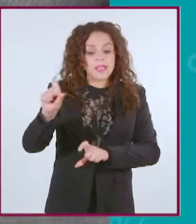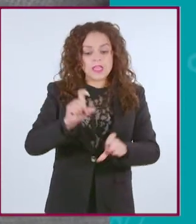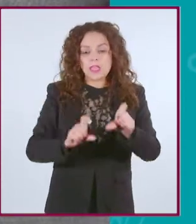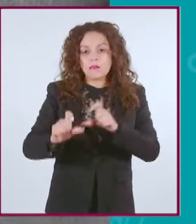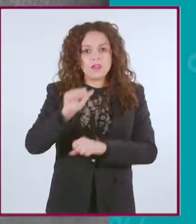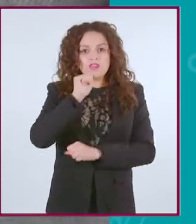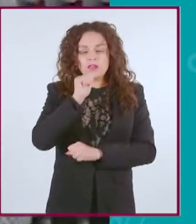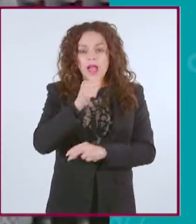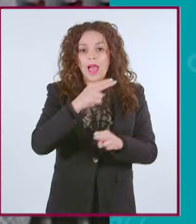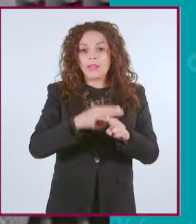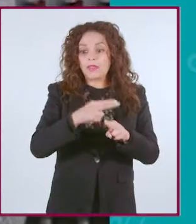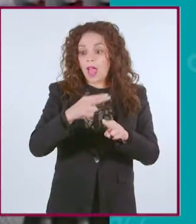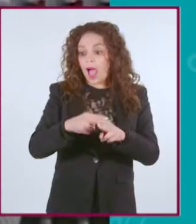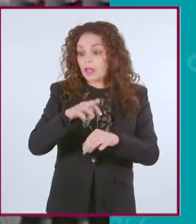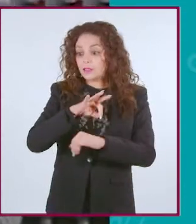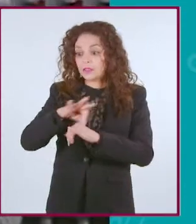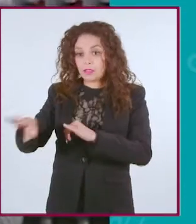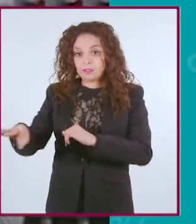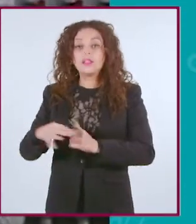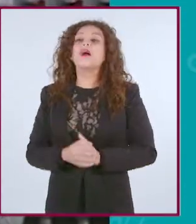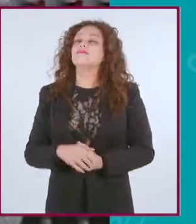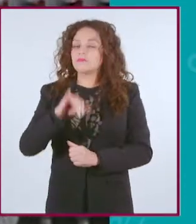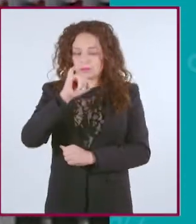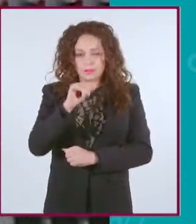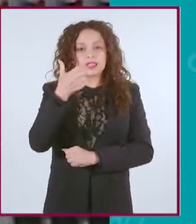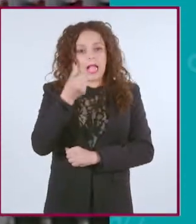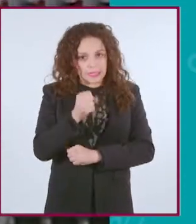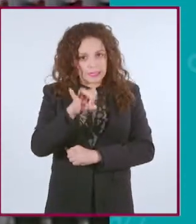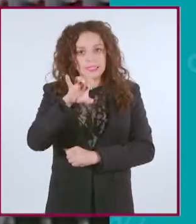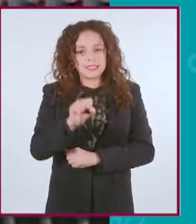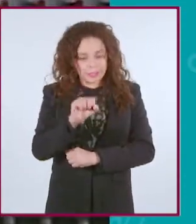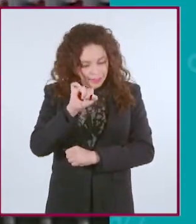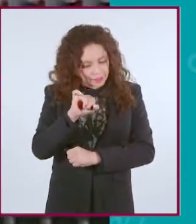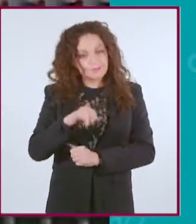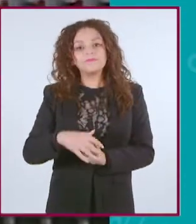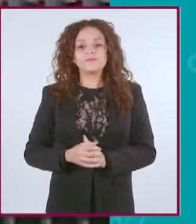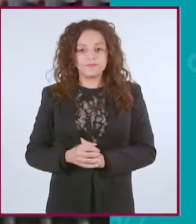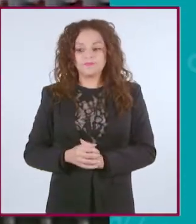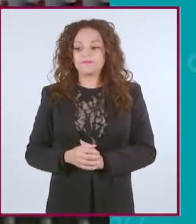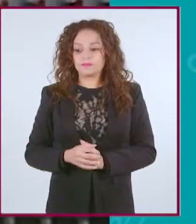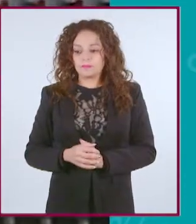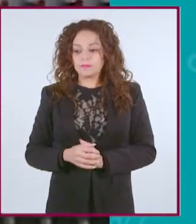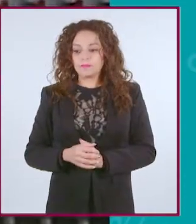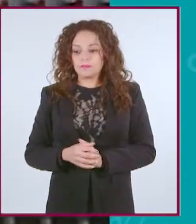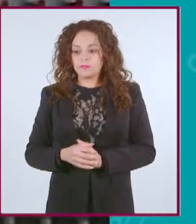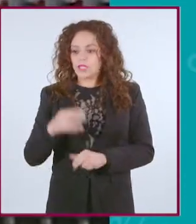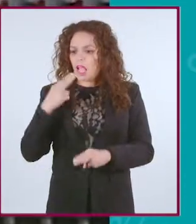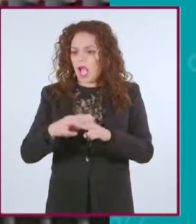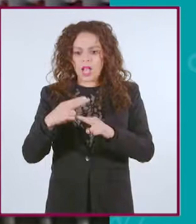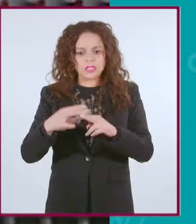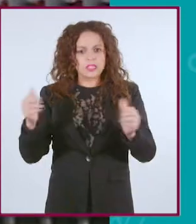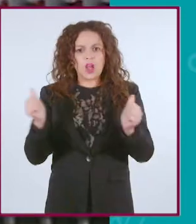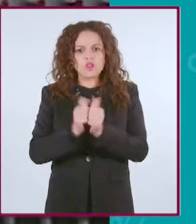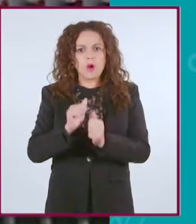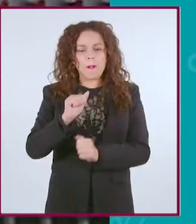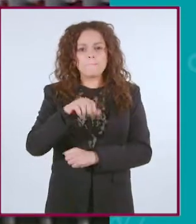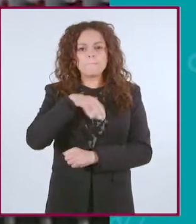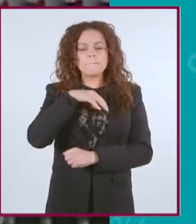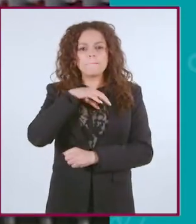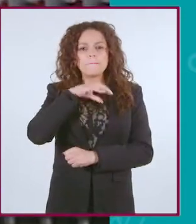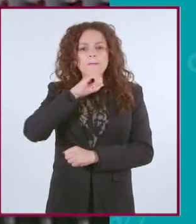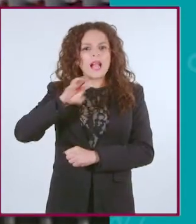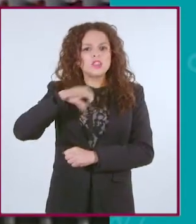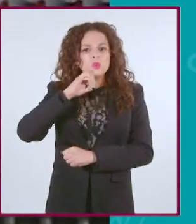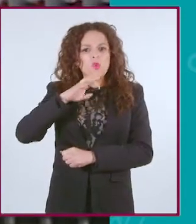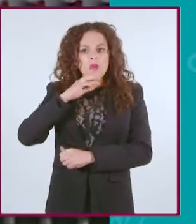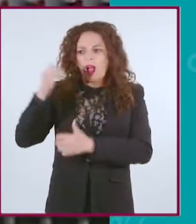tiñe. Así es, no pasa. Sí se necesita. Llega todo con basura, inclusive, y aquí tenemos la máquina limpiadora que